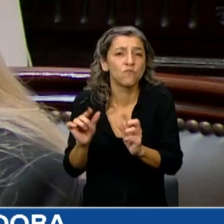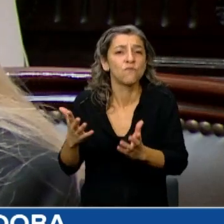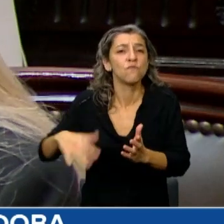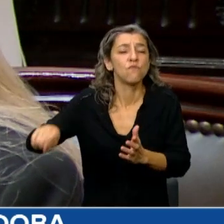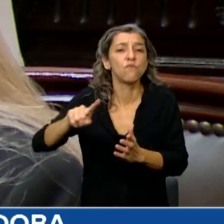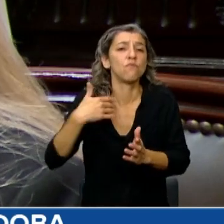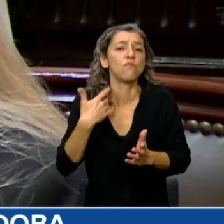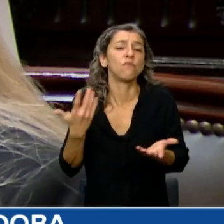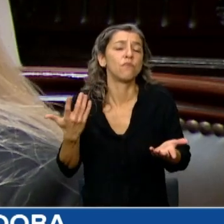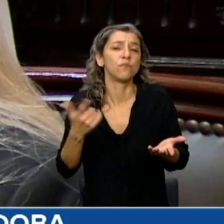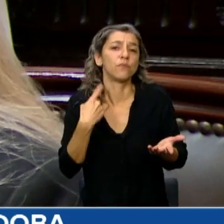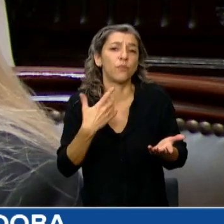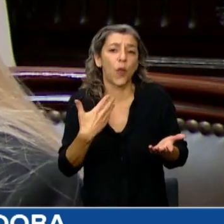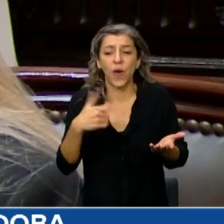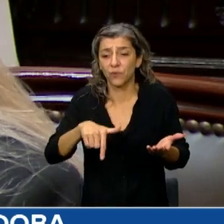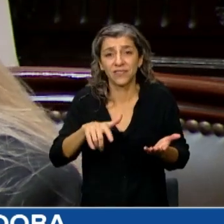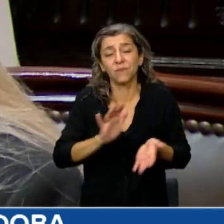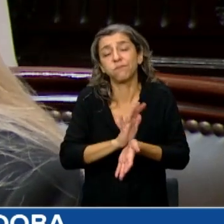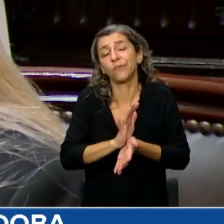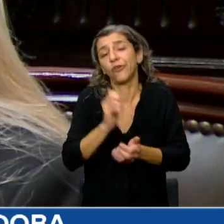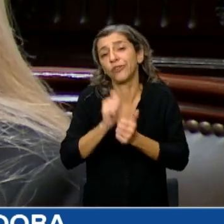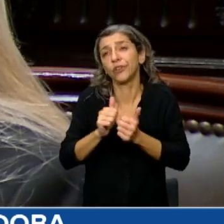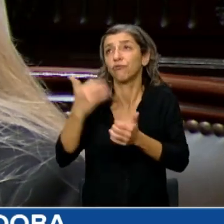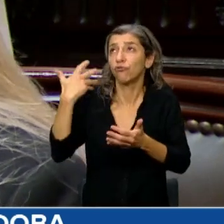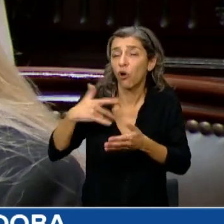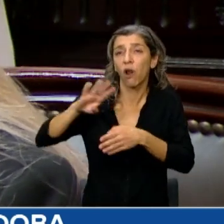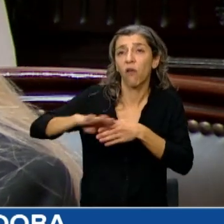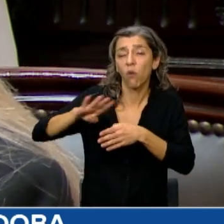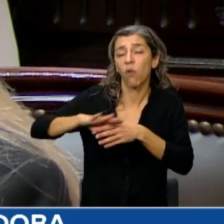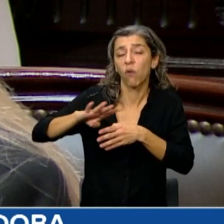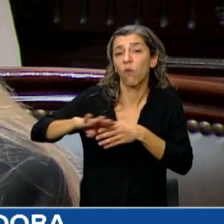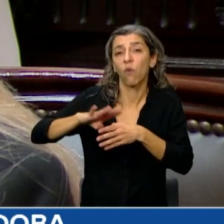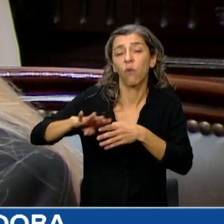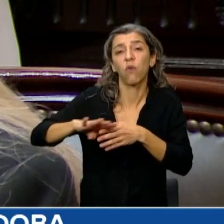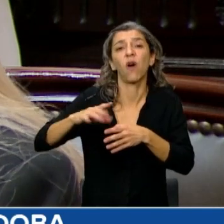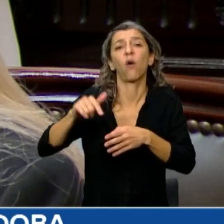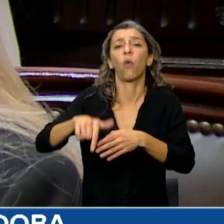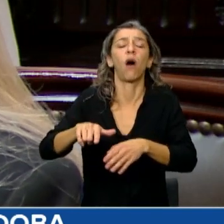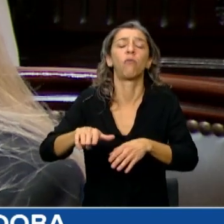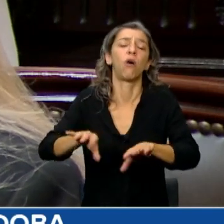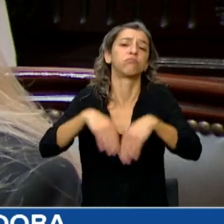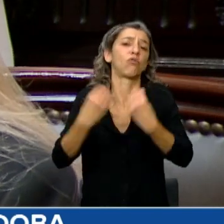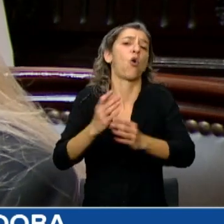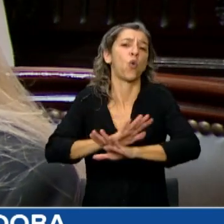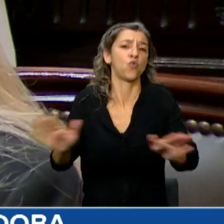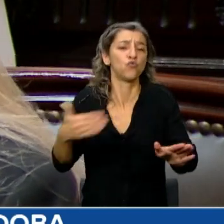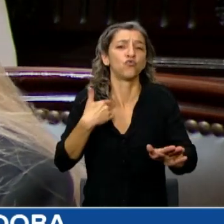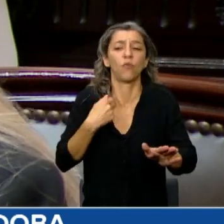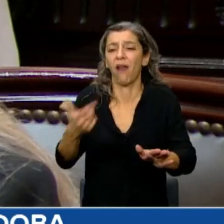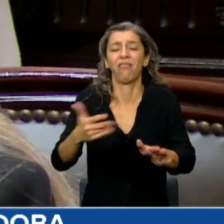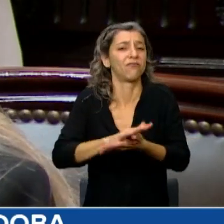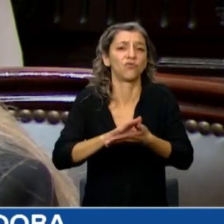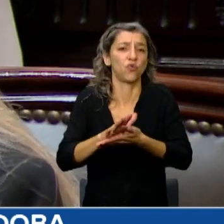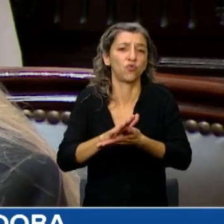cerrar este problema histórico, esta deuda histórica que tienen, y brindarle una solución